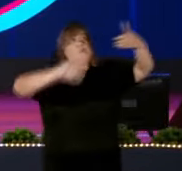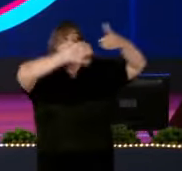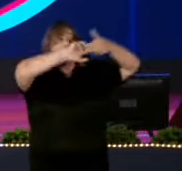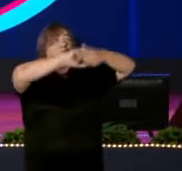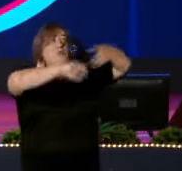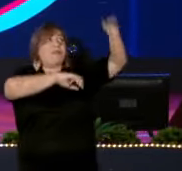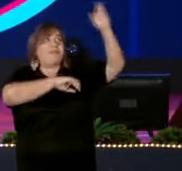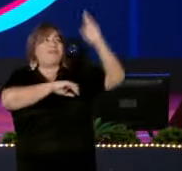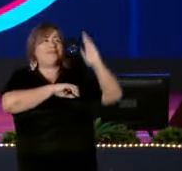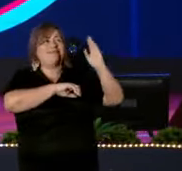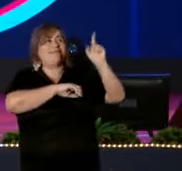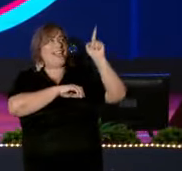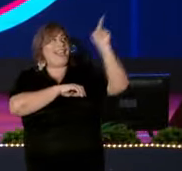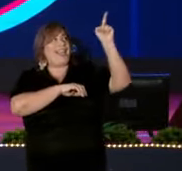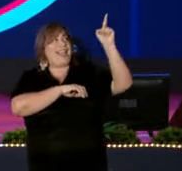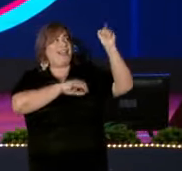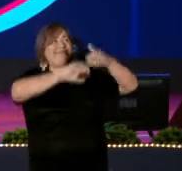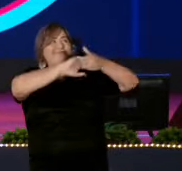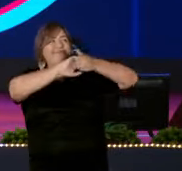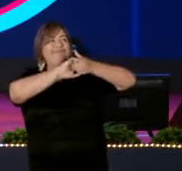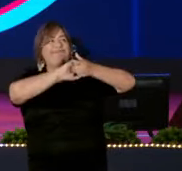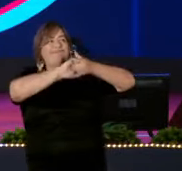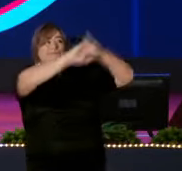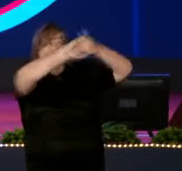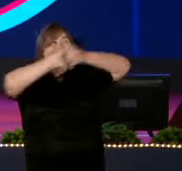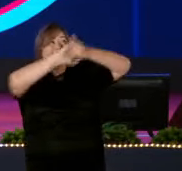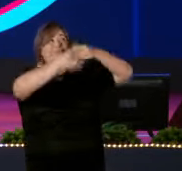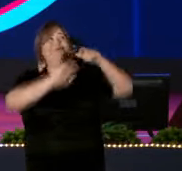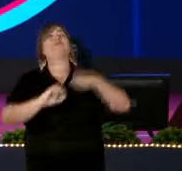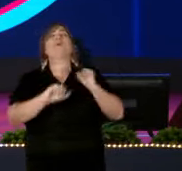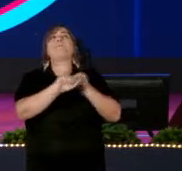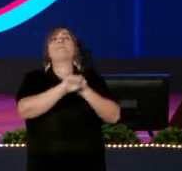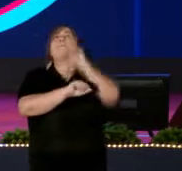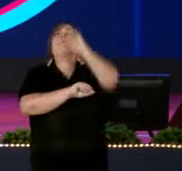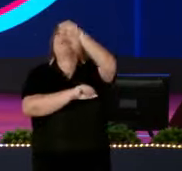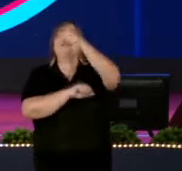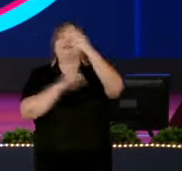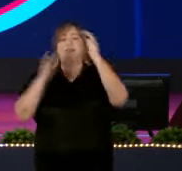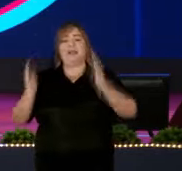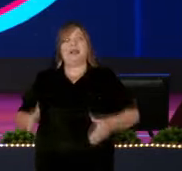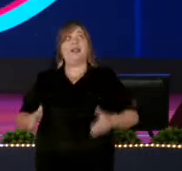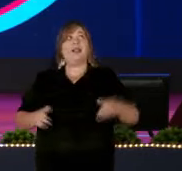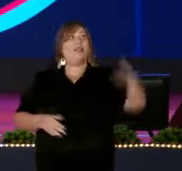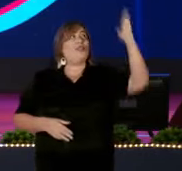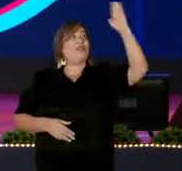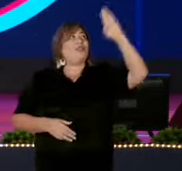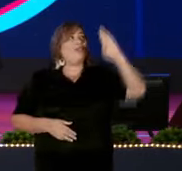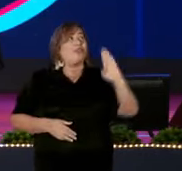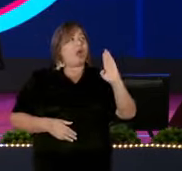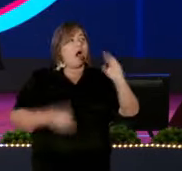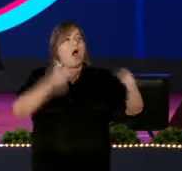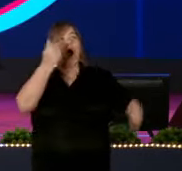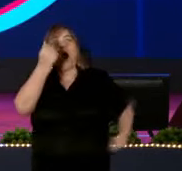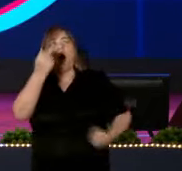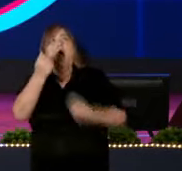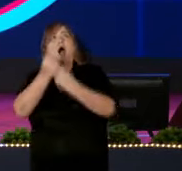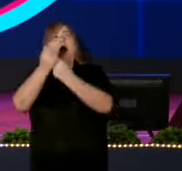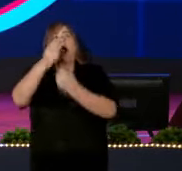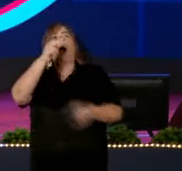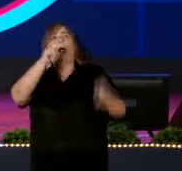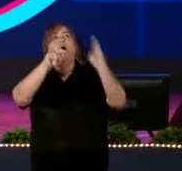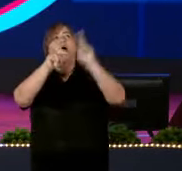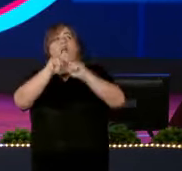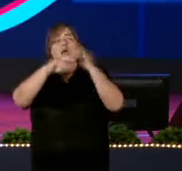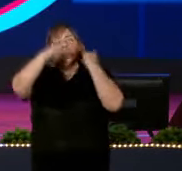siempre serás un vencedor, siempre. Y el Señor aumentará tus fuerzas. Isaías